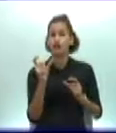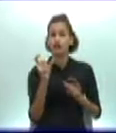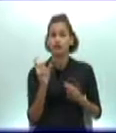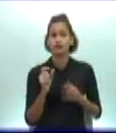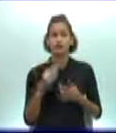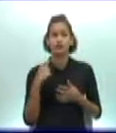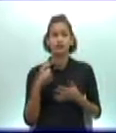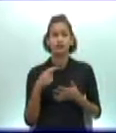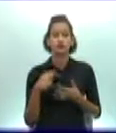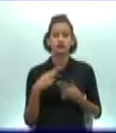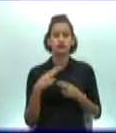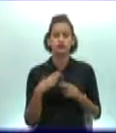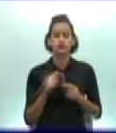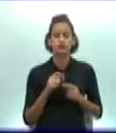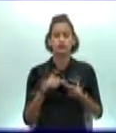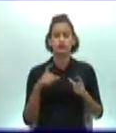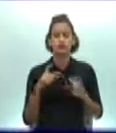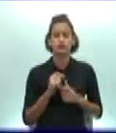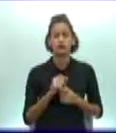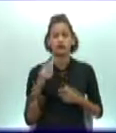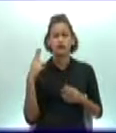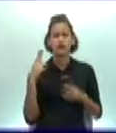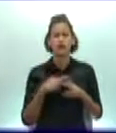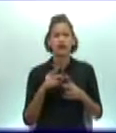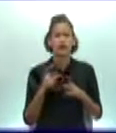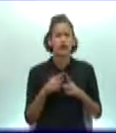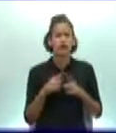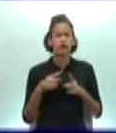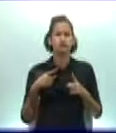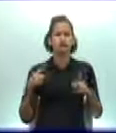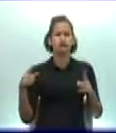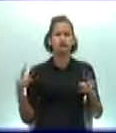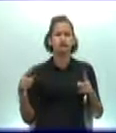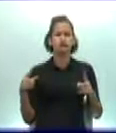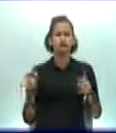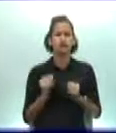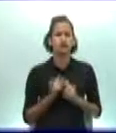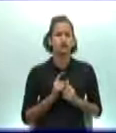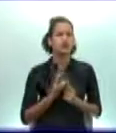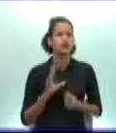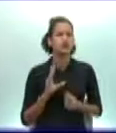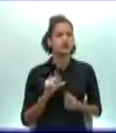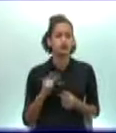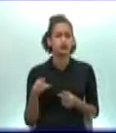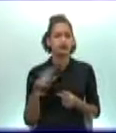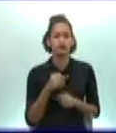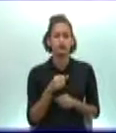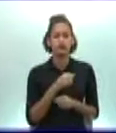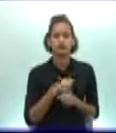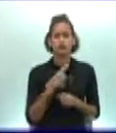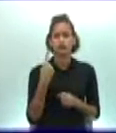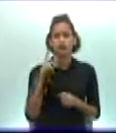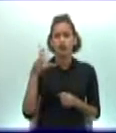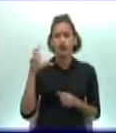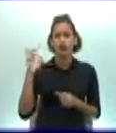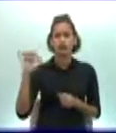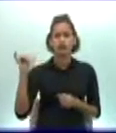accidente geográfico. Si el nombre es muy largo, yo les recomiendo que ustedes utilicen una leyenda.